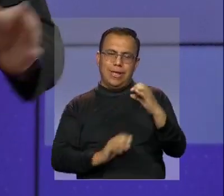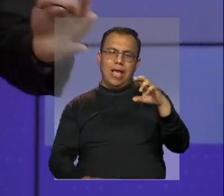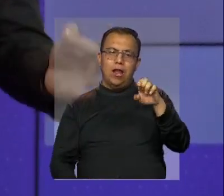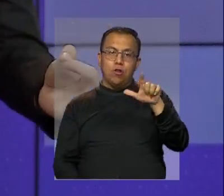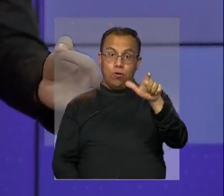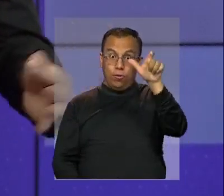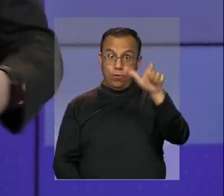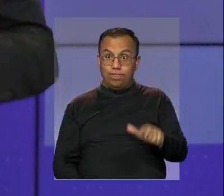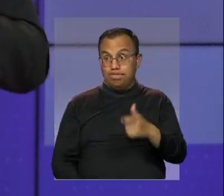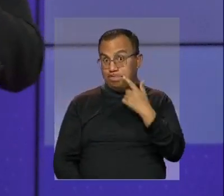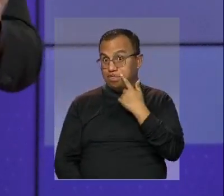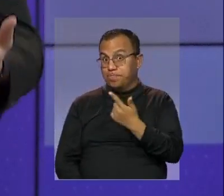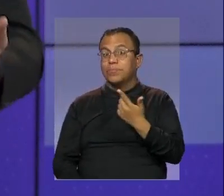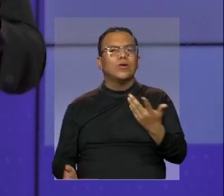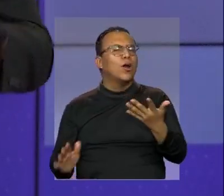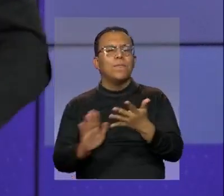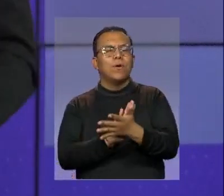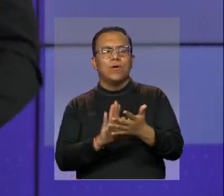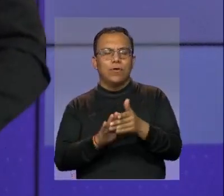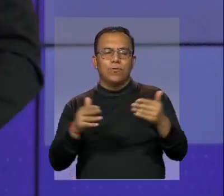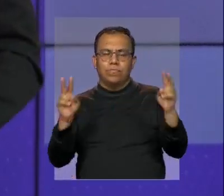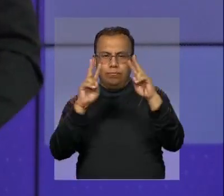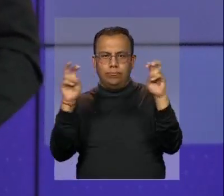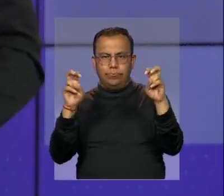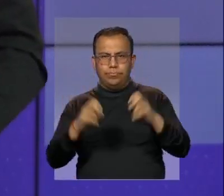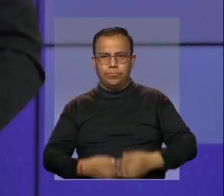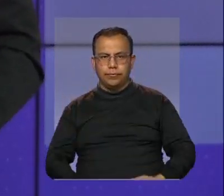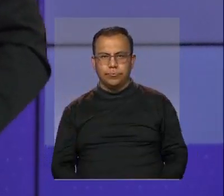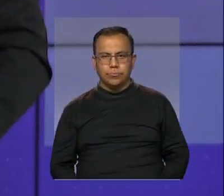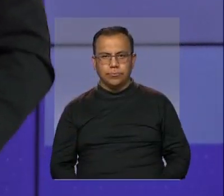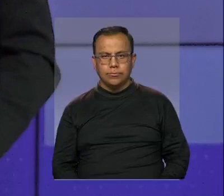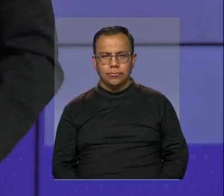que se encuentra allí y nos va a contar de qué se trata.